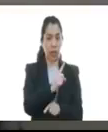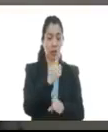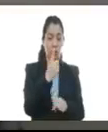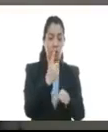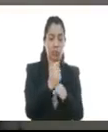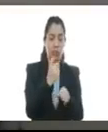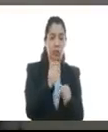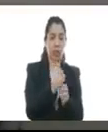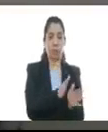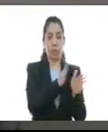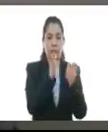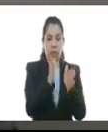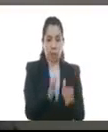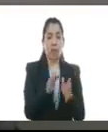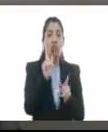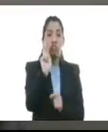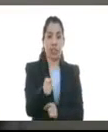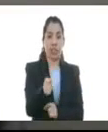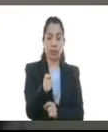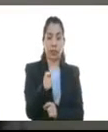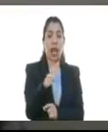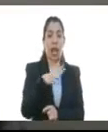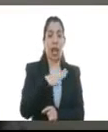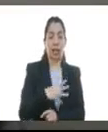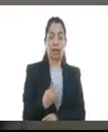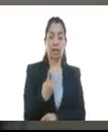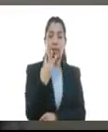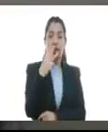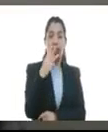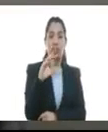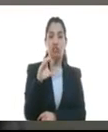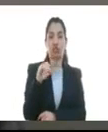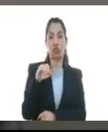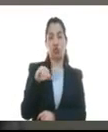tuvimos 3 conductoras, las cuales,